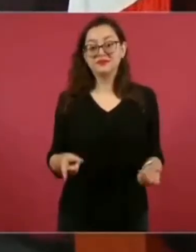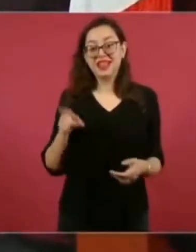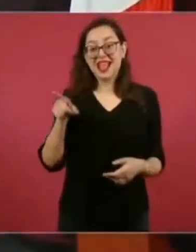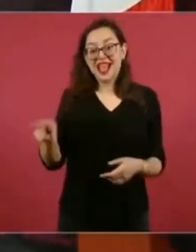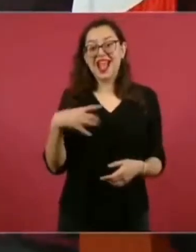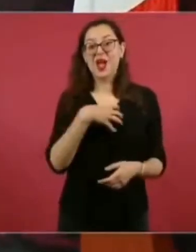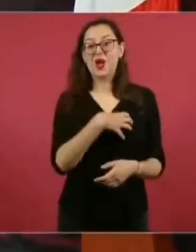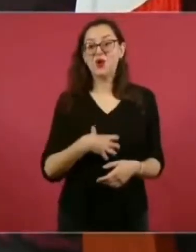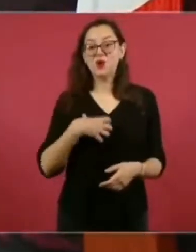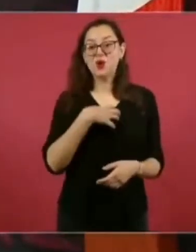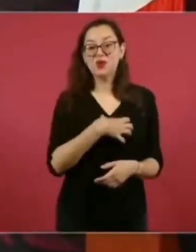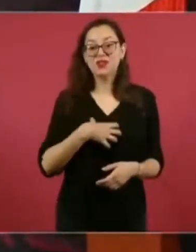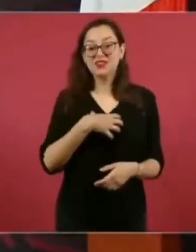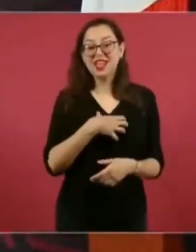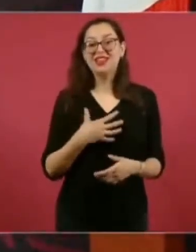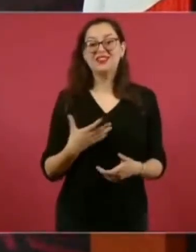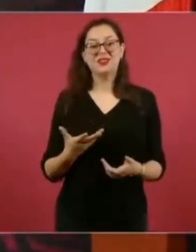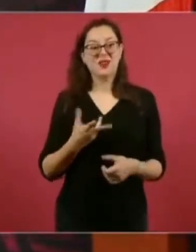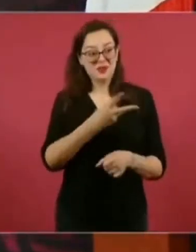entusiasmado porque me iba a entrevistar,